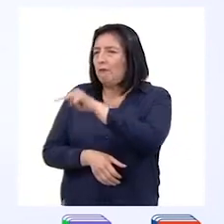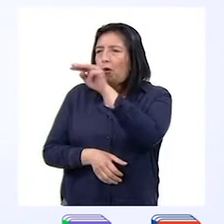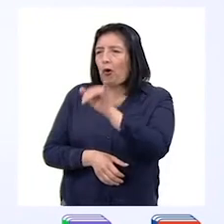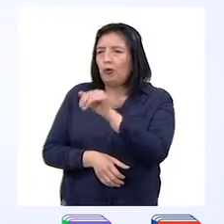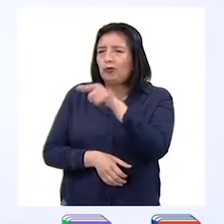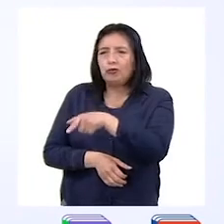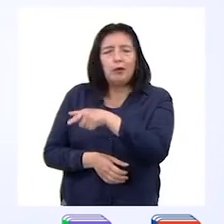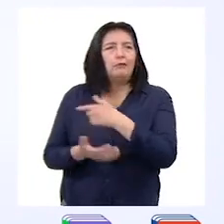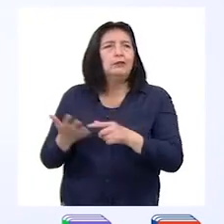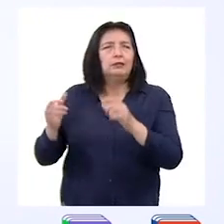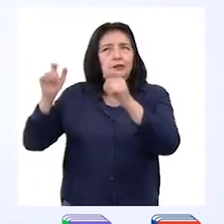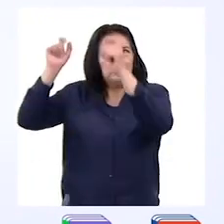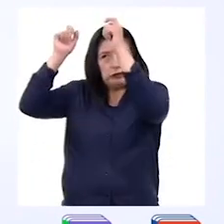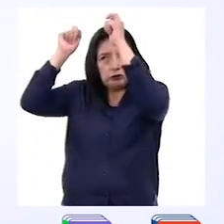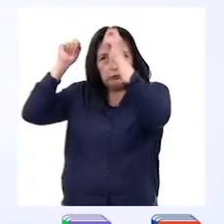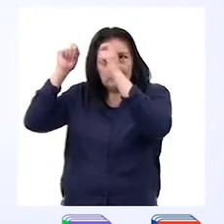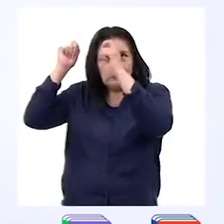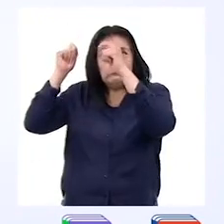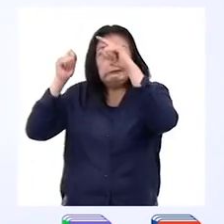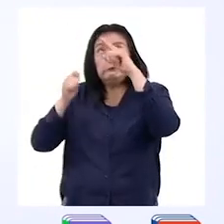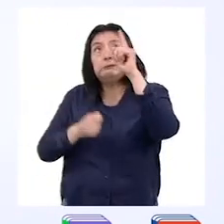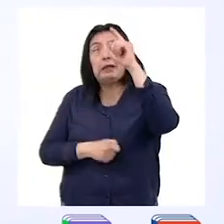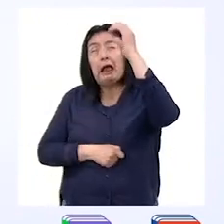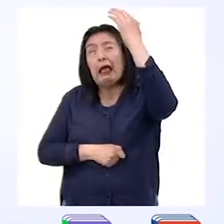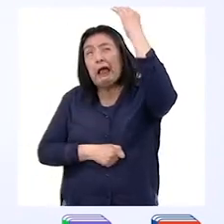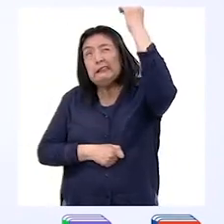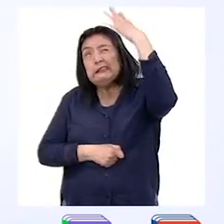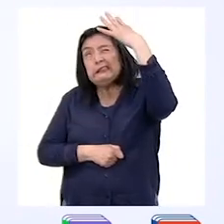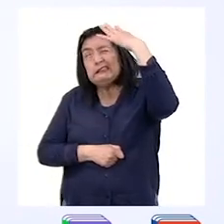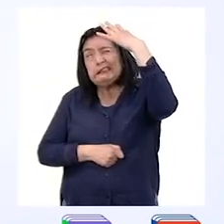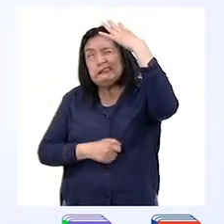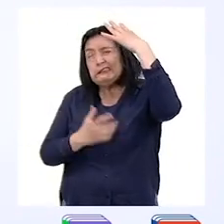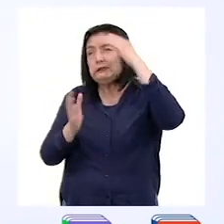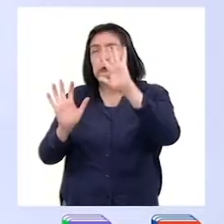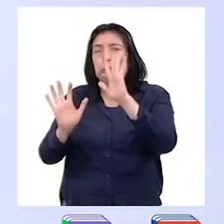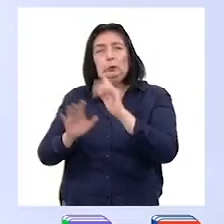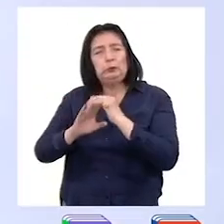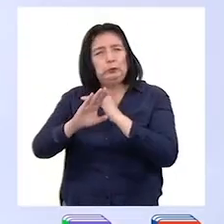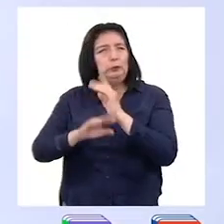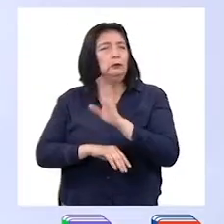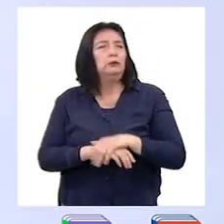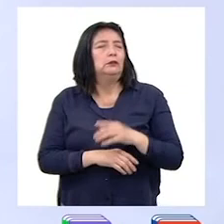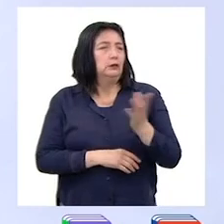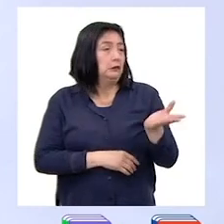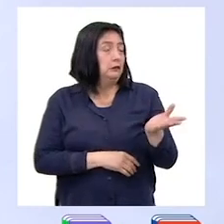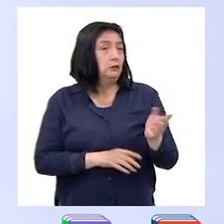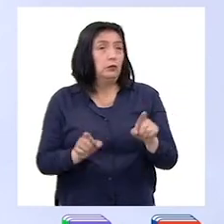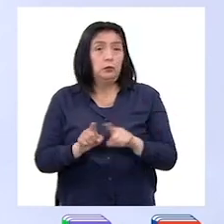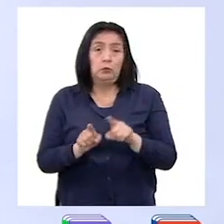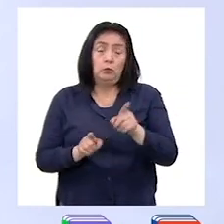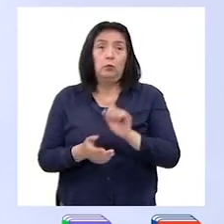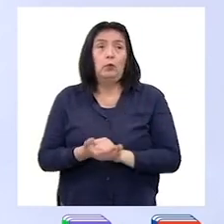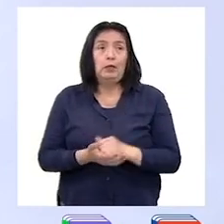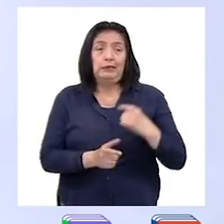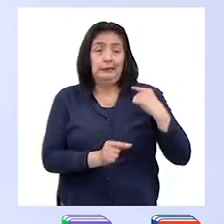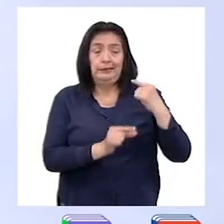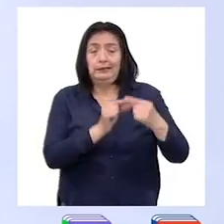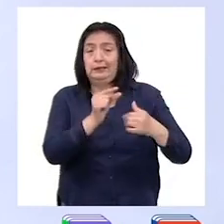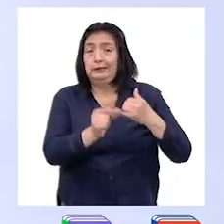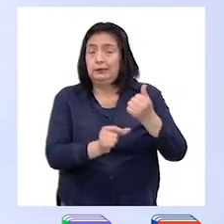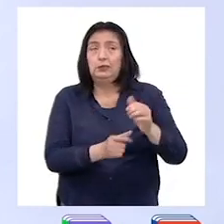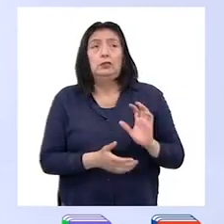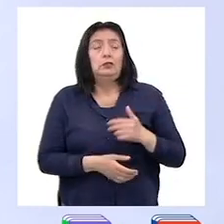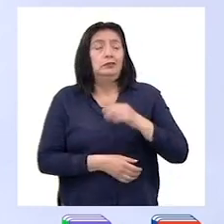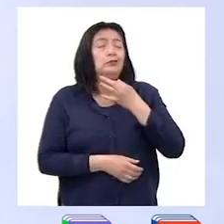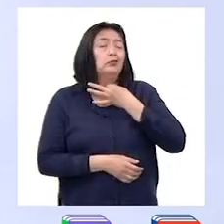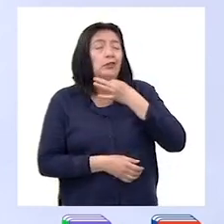Moyobamba se elaboran sombreros para no estar tan expuestos al sol. Y lo mismo hicieron las generaciones de